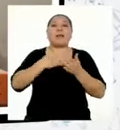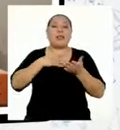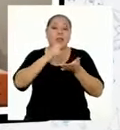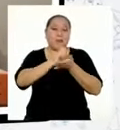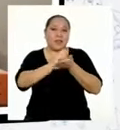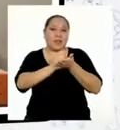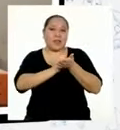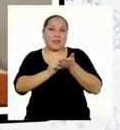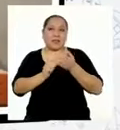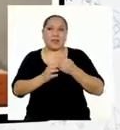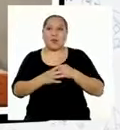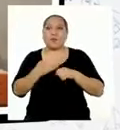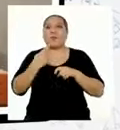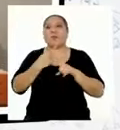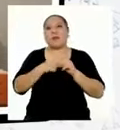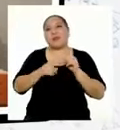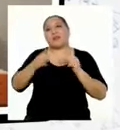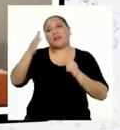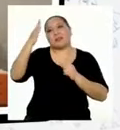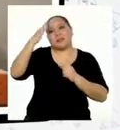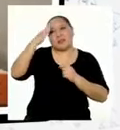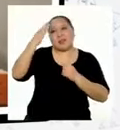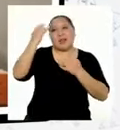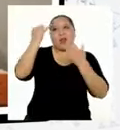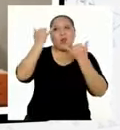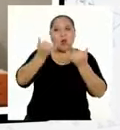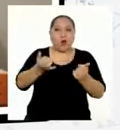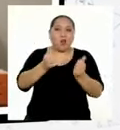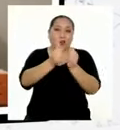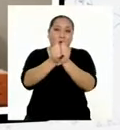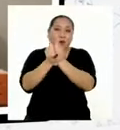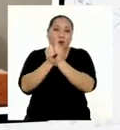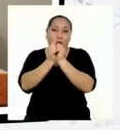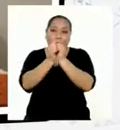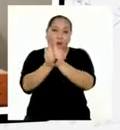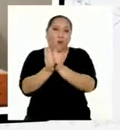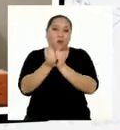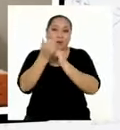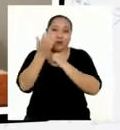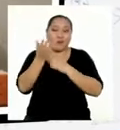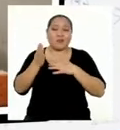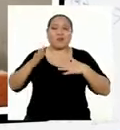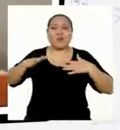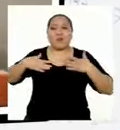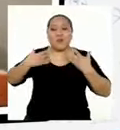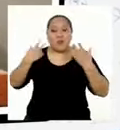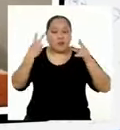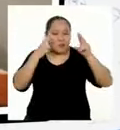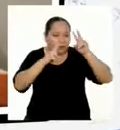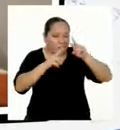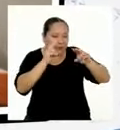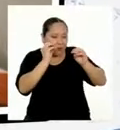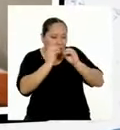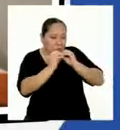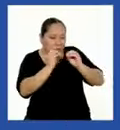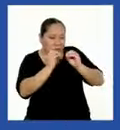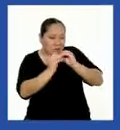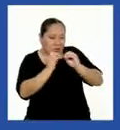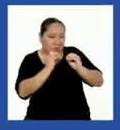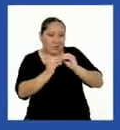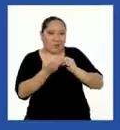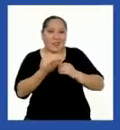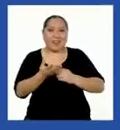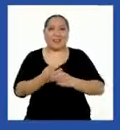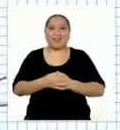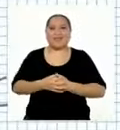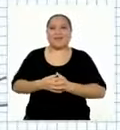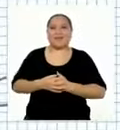texto. Pero sé que hoy juntos podemos revisar nuestros textos.